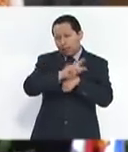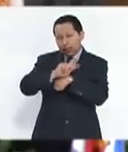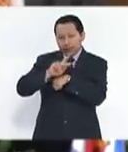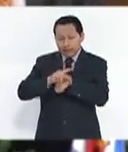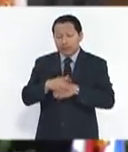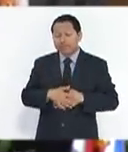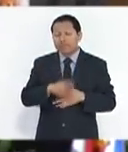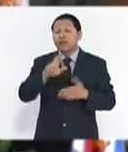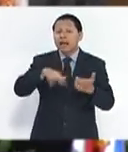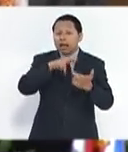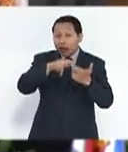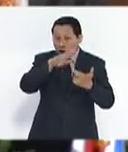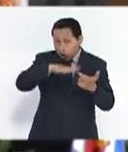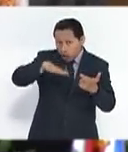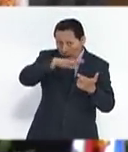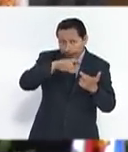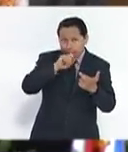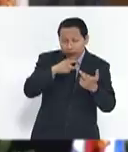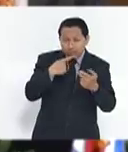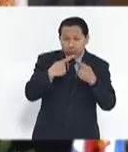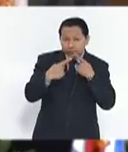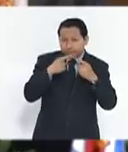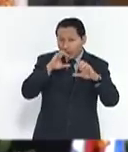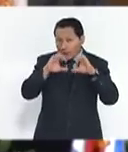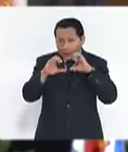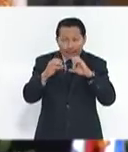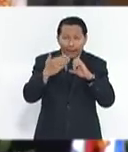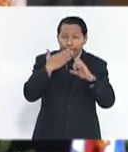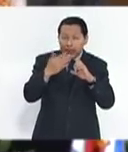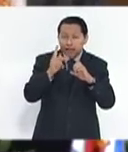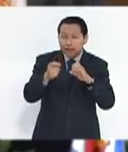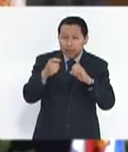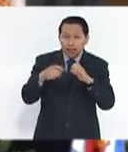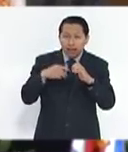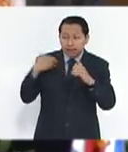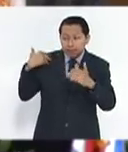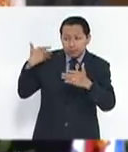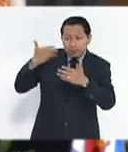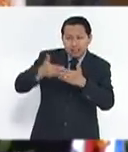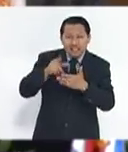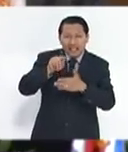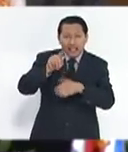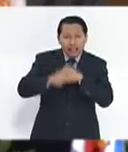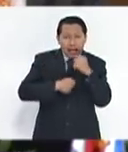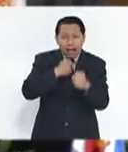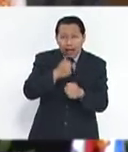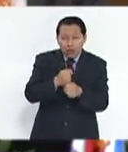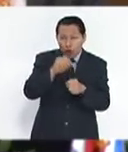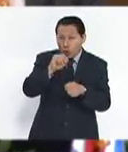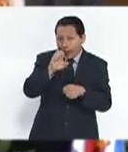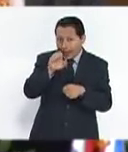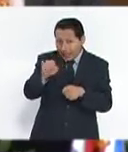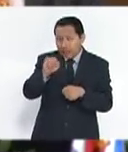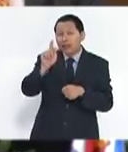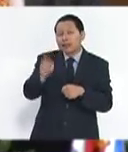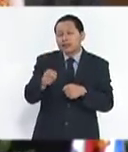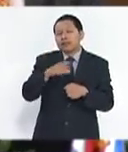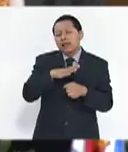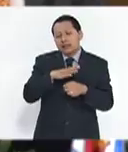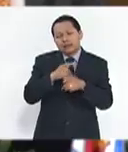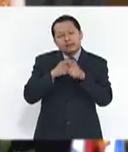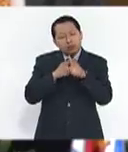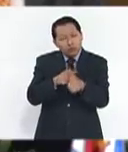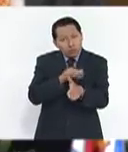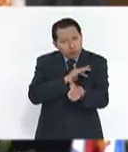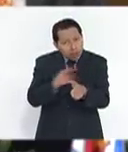hemos mantenemos a lo largo de los casi 70 años de nuestra organización y que seguramente se